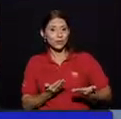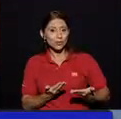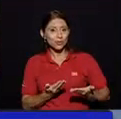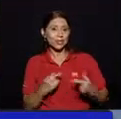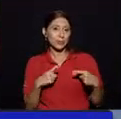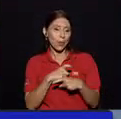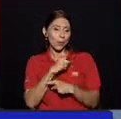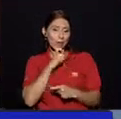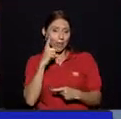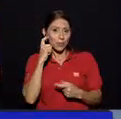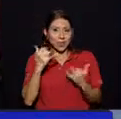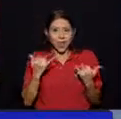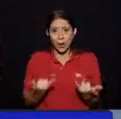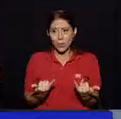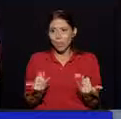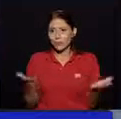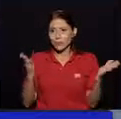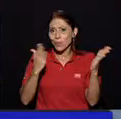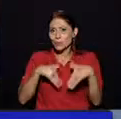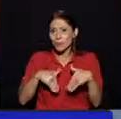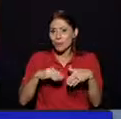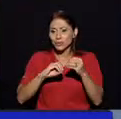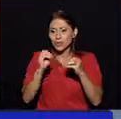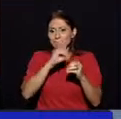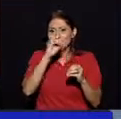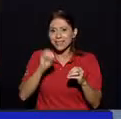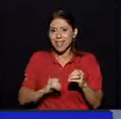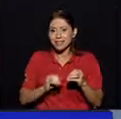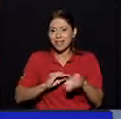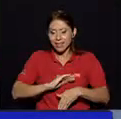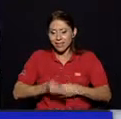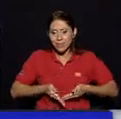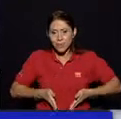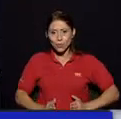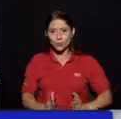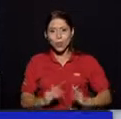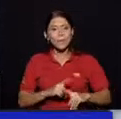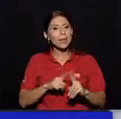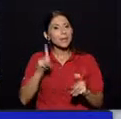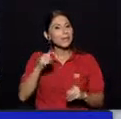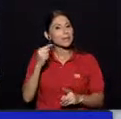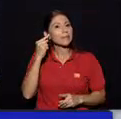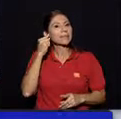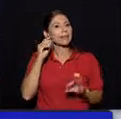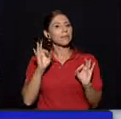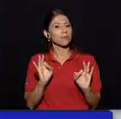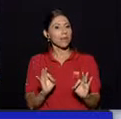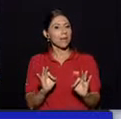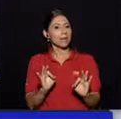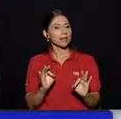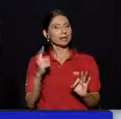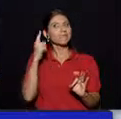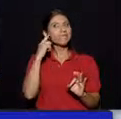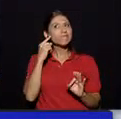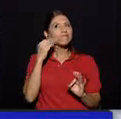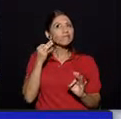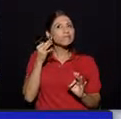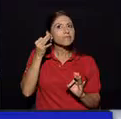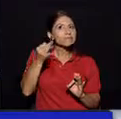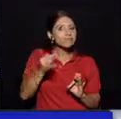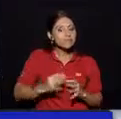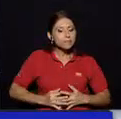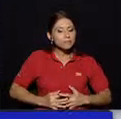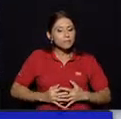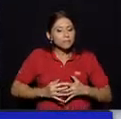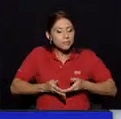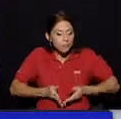como complicado porque ya no estamos ni en tasa de reproducción, ¿verdad? Pero hay que pensar muy bien, traer niños al mundo,